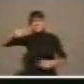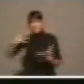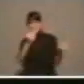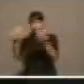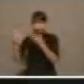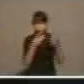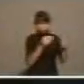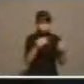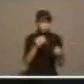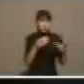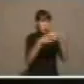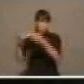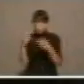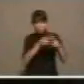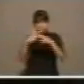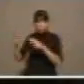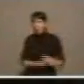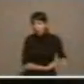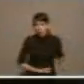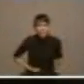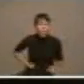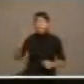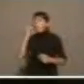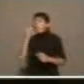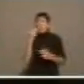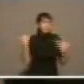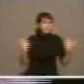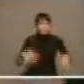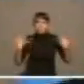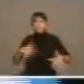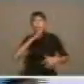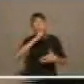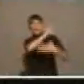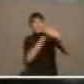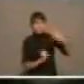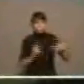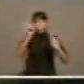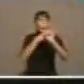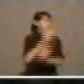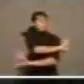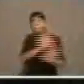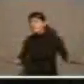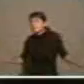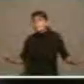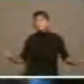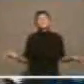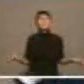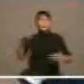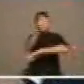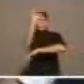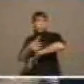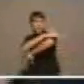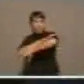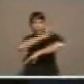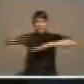distinto color. Se ha pasado hambre, miedos y bonanzas, ahora estoy en crisis y no hay solución. Los que no